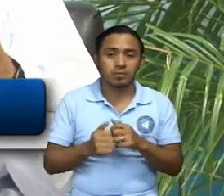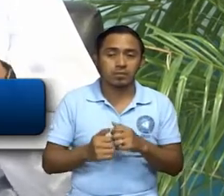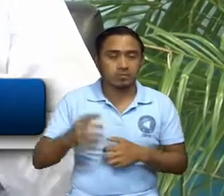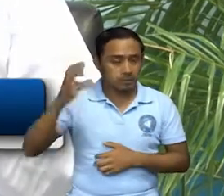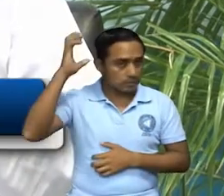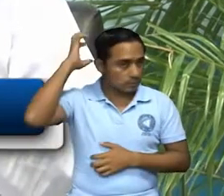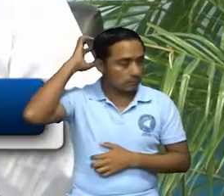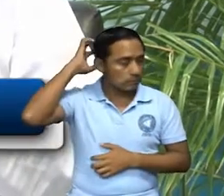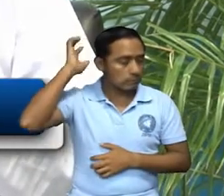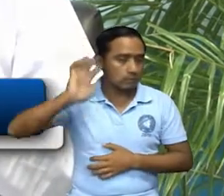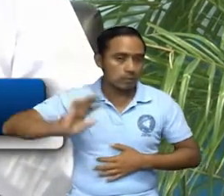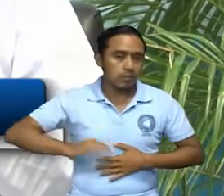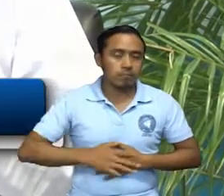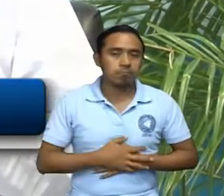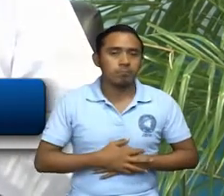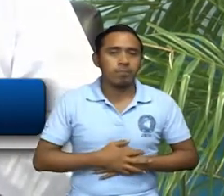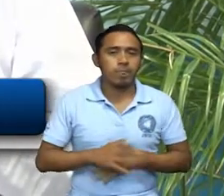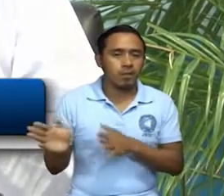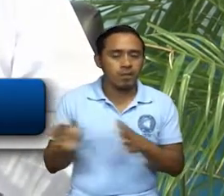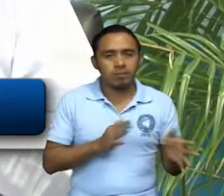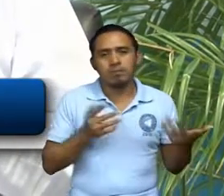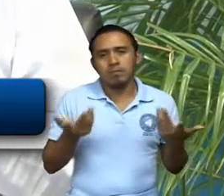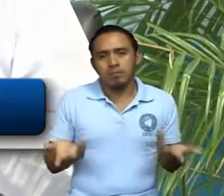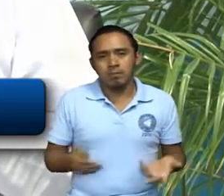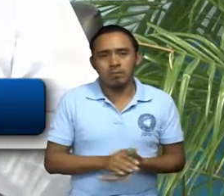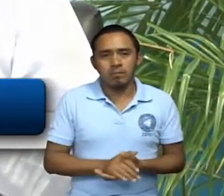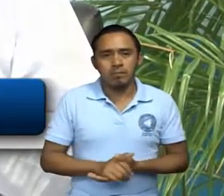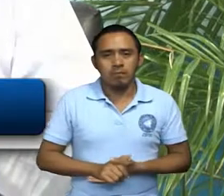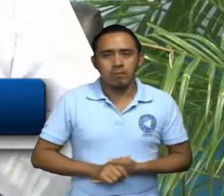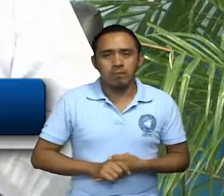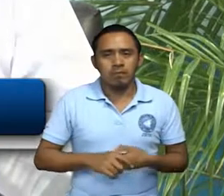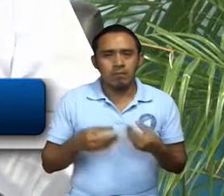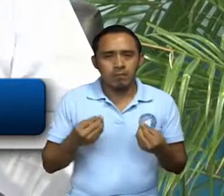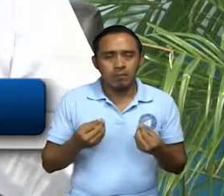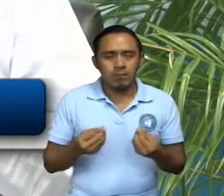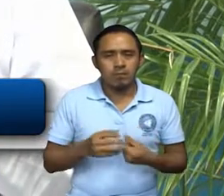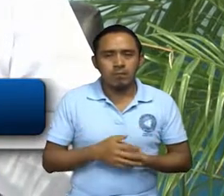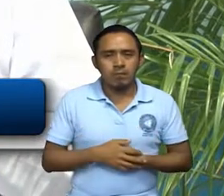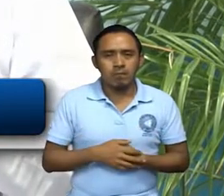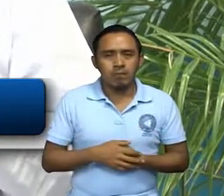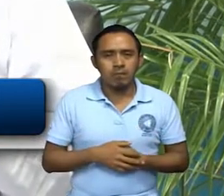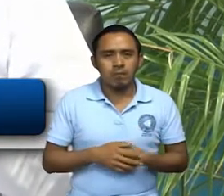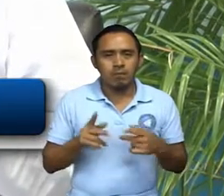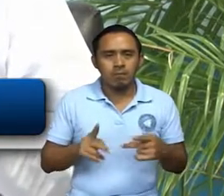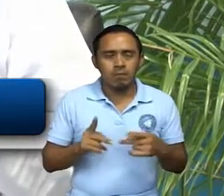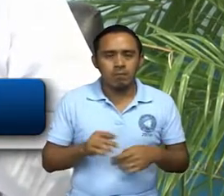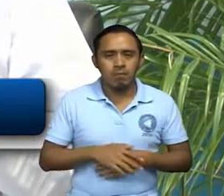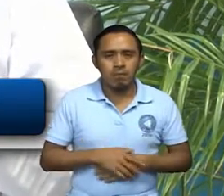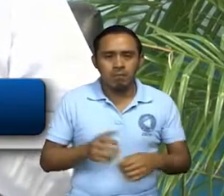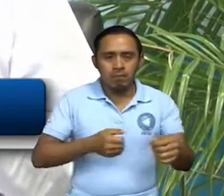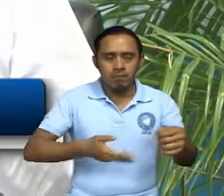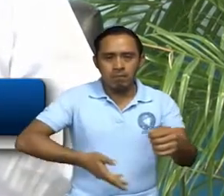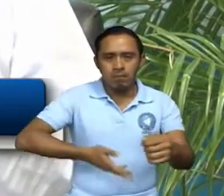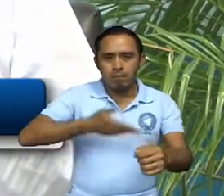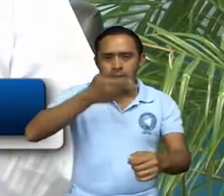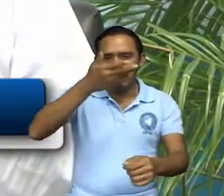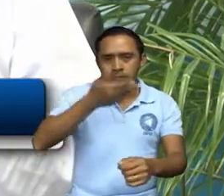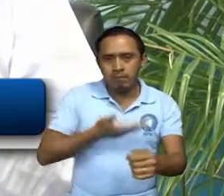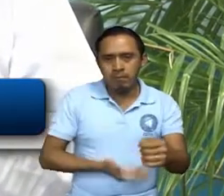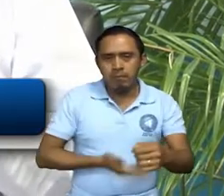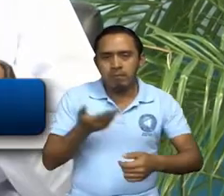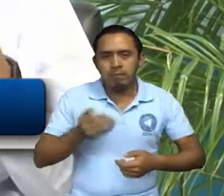craneal, perdón. Otras causas son que es muy frecuente, que son los pacientes con hipertensión, que son los pacientes